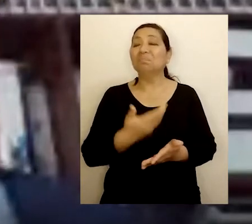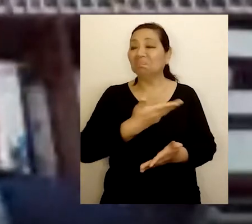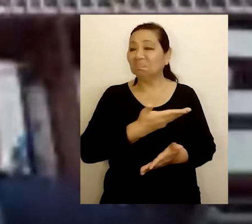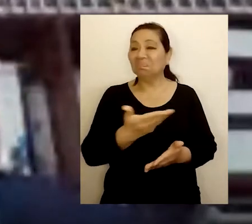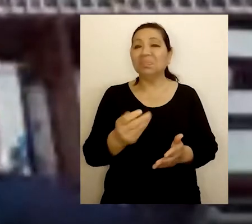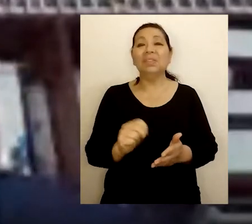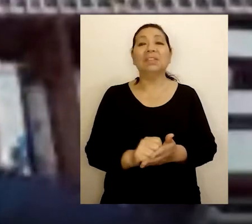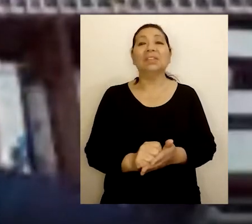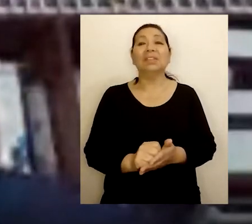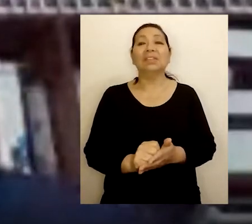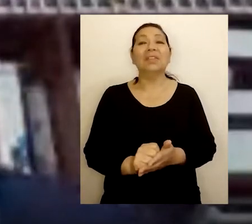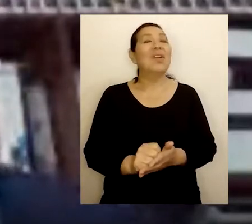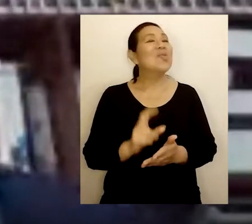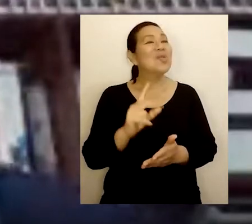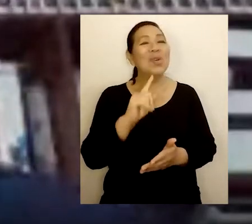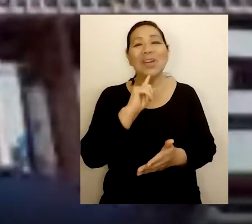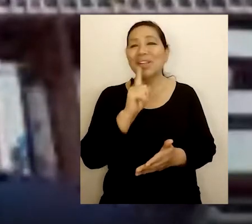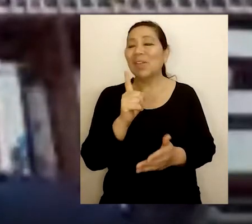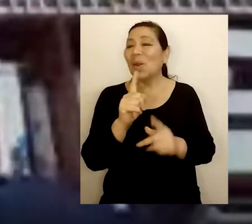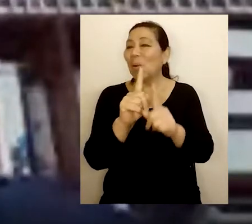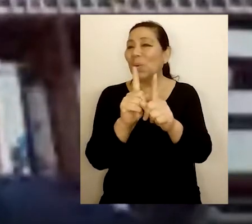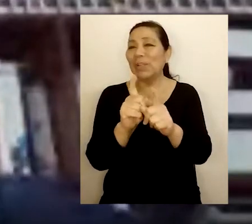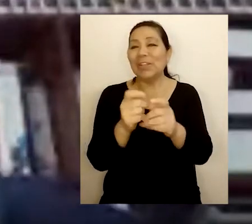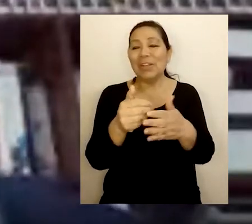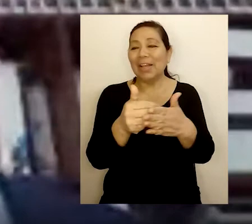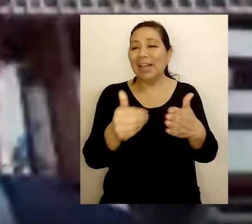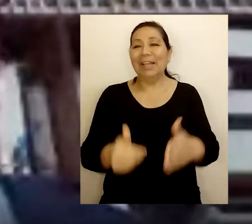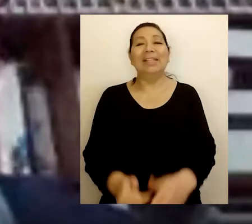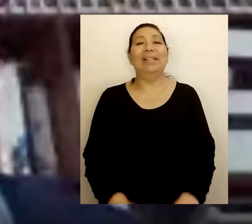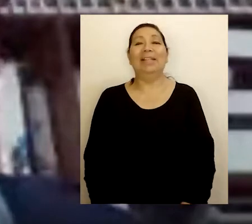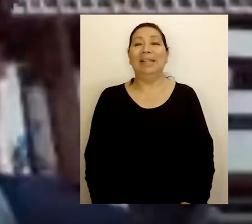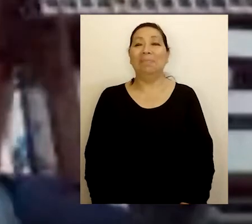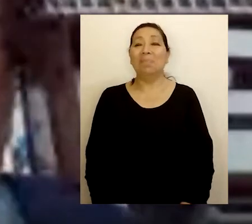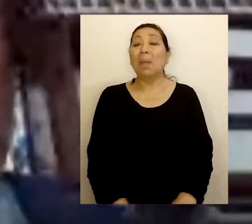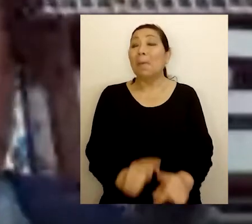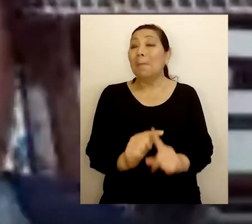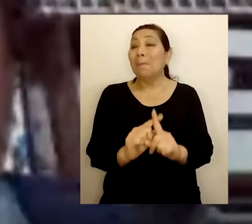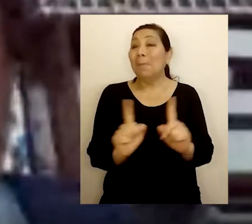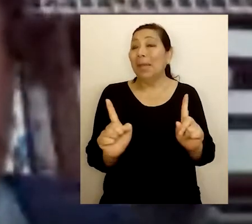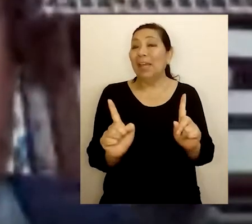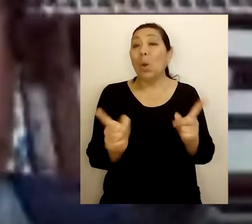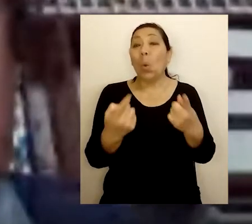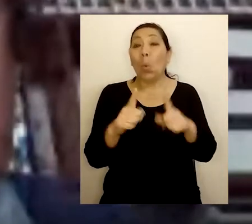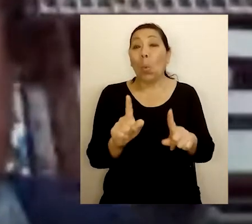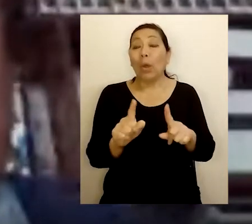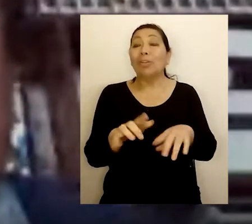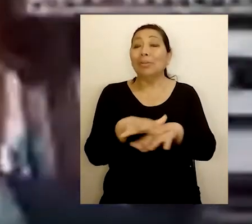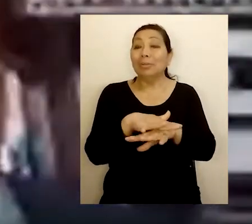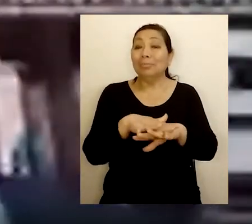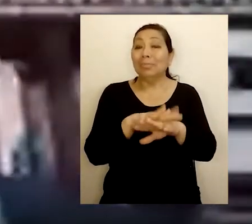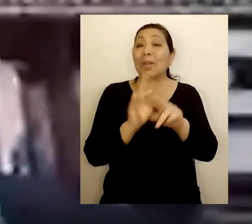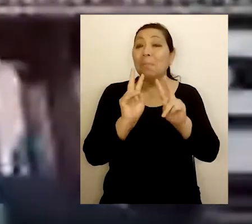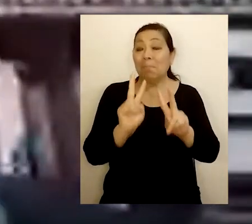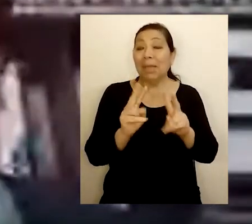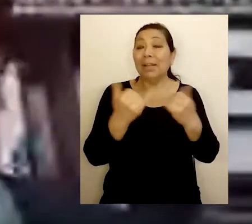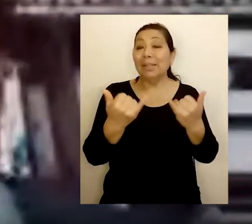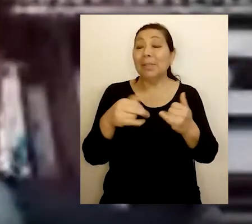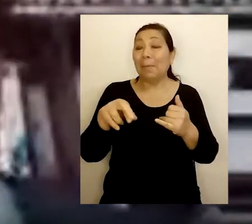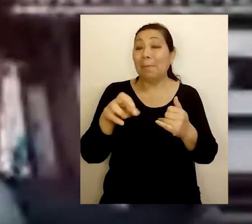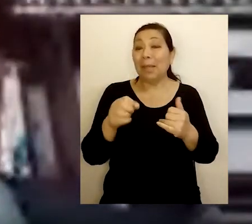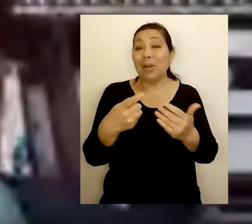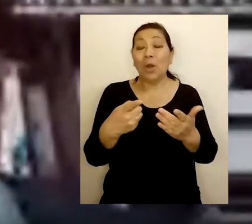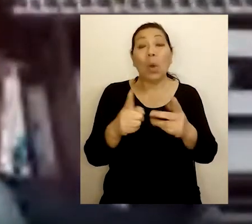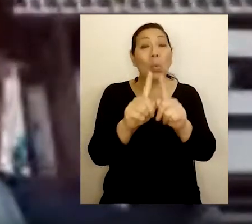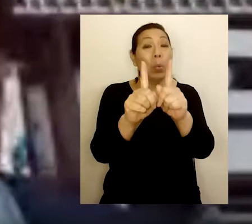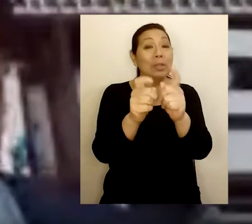señores vocales, infundadas las cuestiones previas deducidas. Y sin embargo, cuando se trató de ver el caso penal y